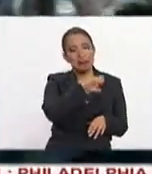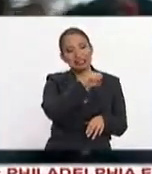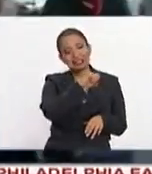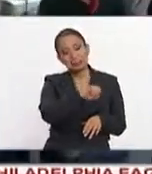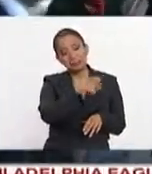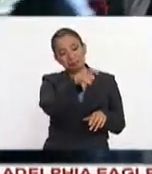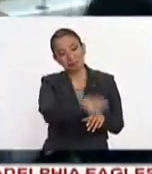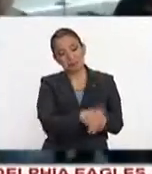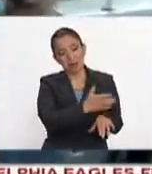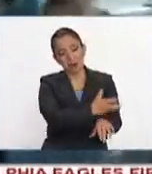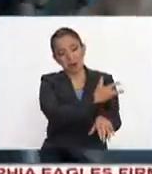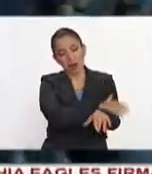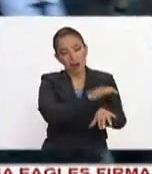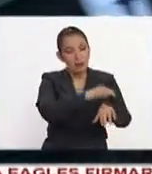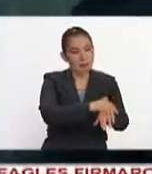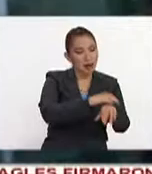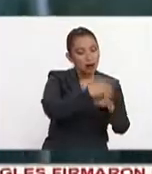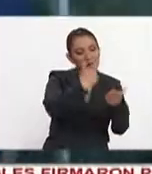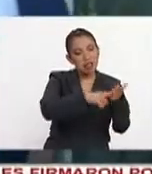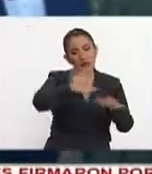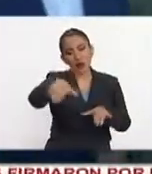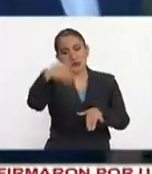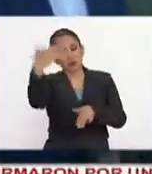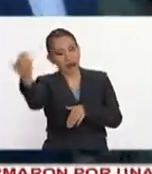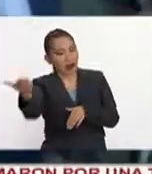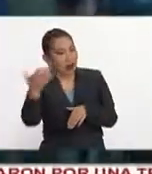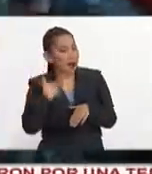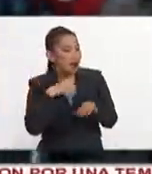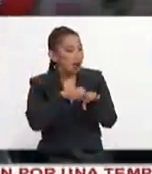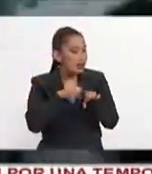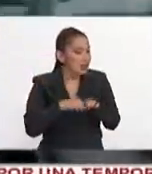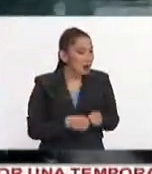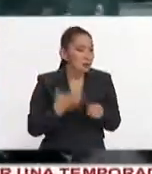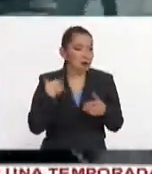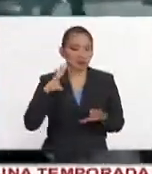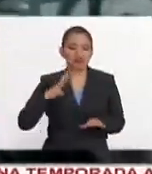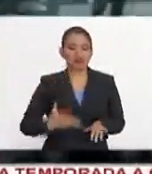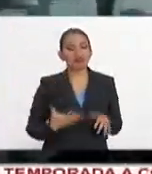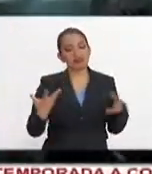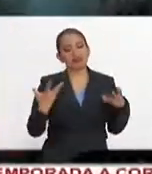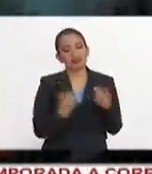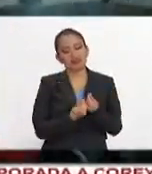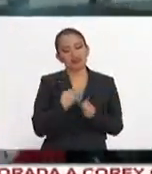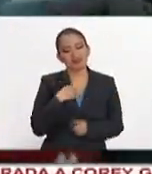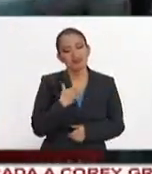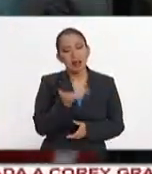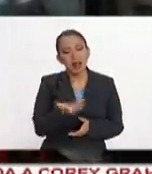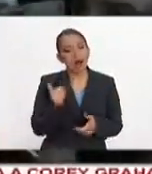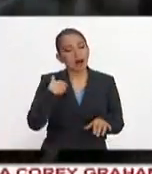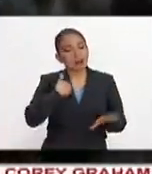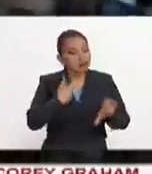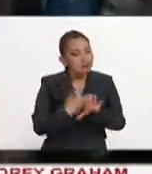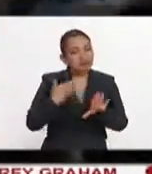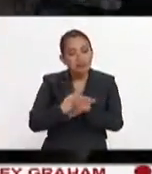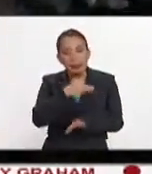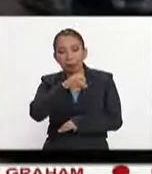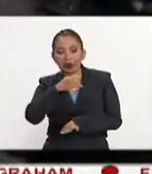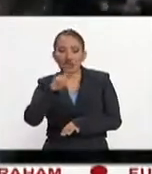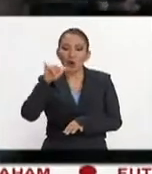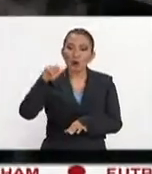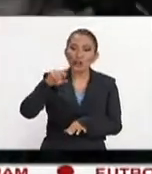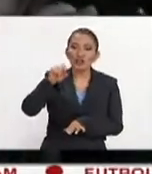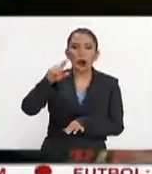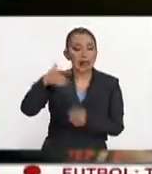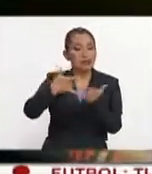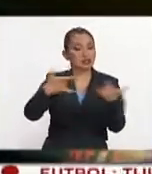Se convirtió en mi compañero, amigo dentro y fuera del terreno de juego. Estoy orgulloso de jugar contigo. Formé un ataque con Leo Messi y Luis Suárez que ha